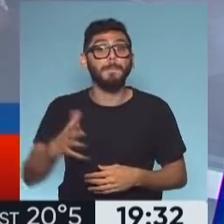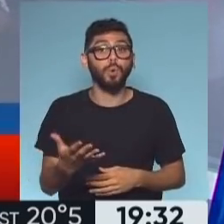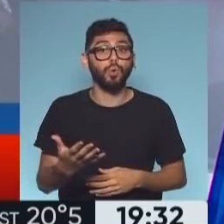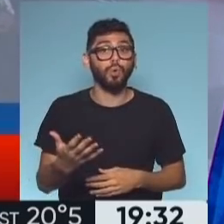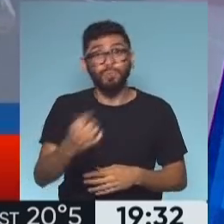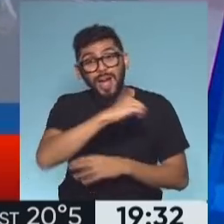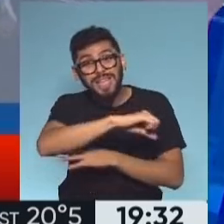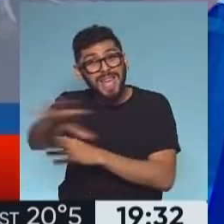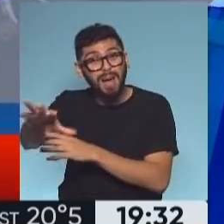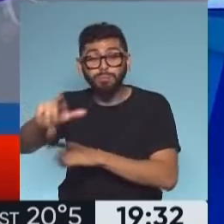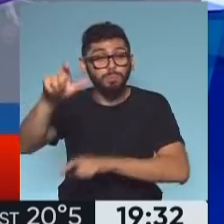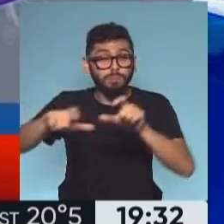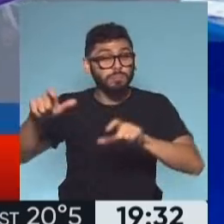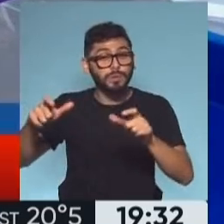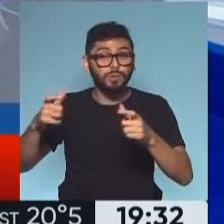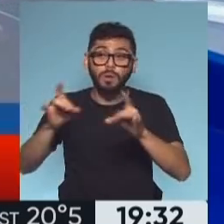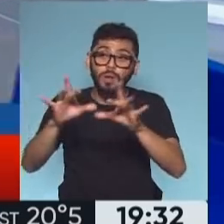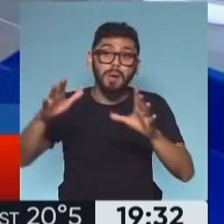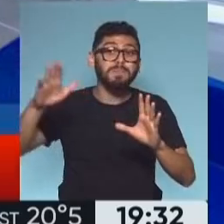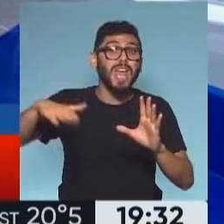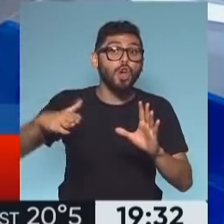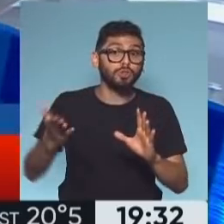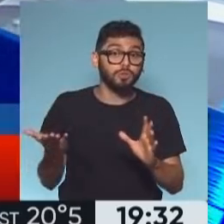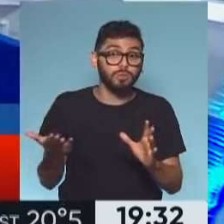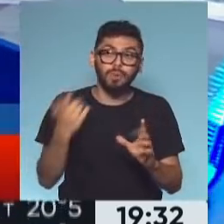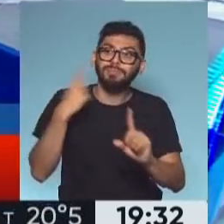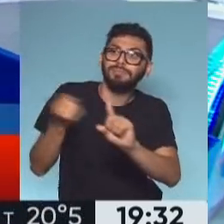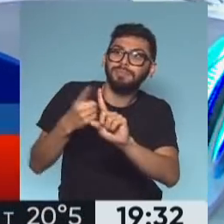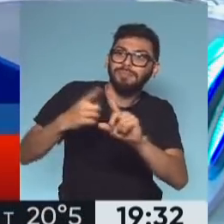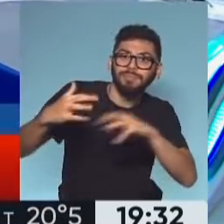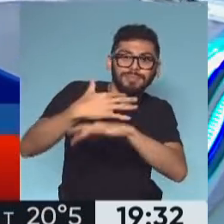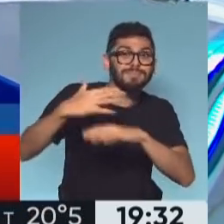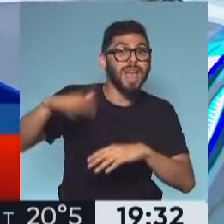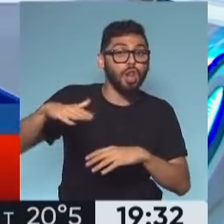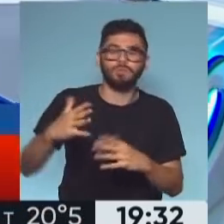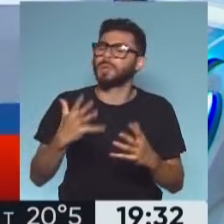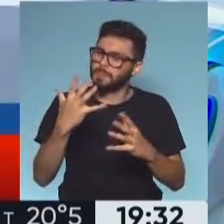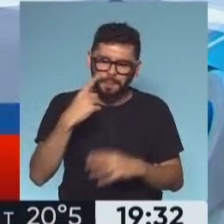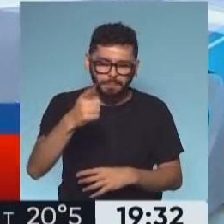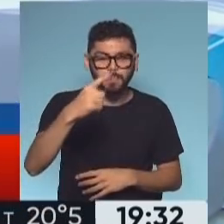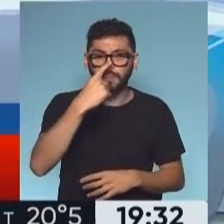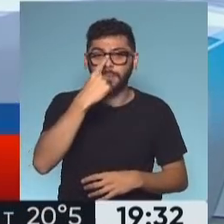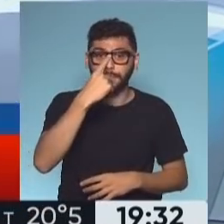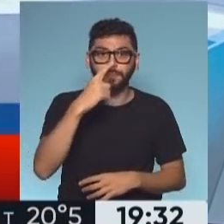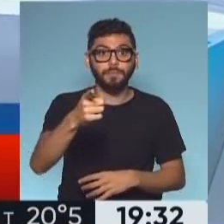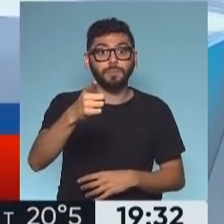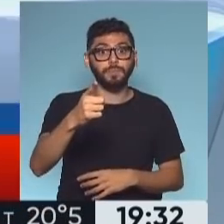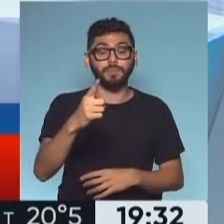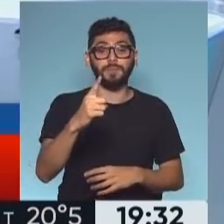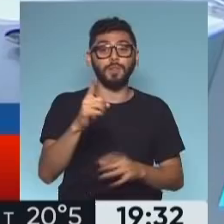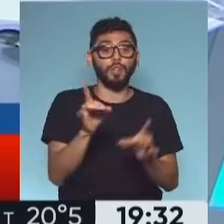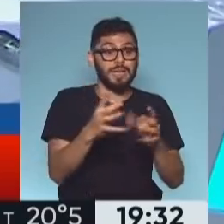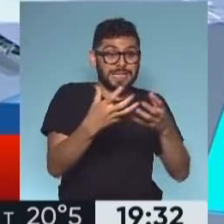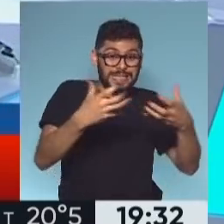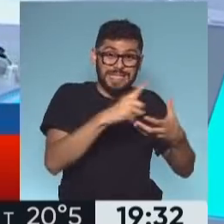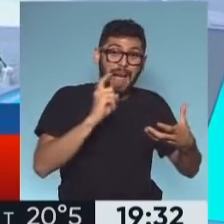el campo no tenían tantos casos y no tenían tanto contacto con la gente. Pero bueno, pero fíjese acá, menos de 150,